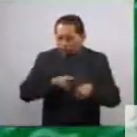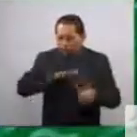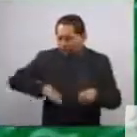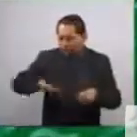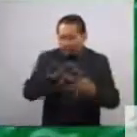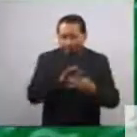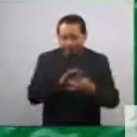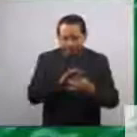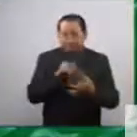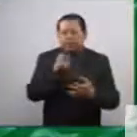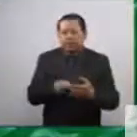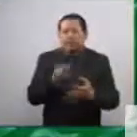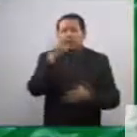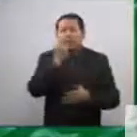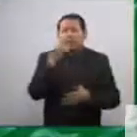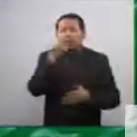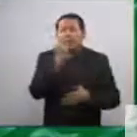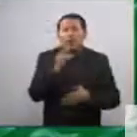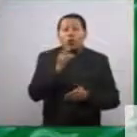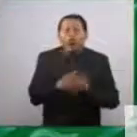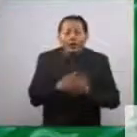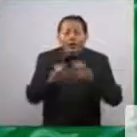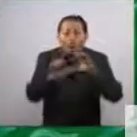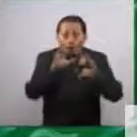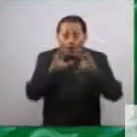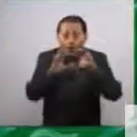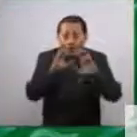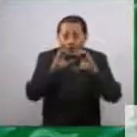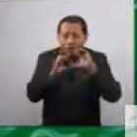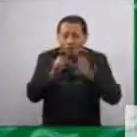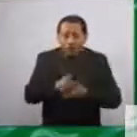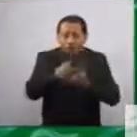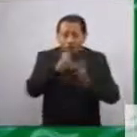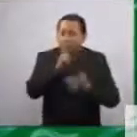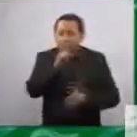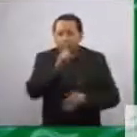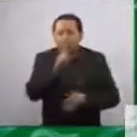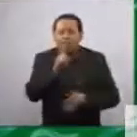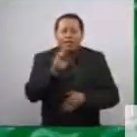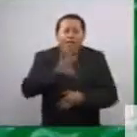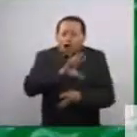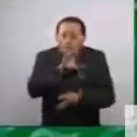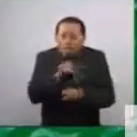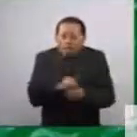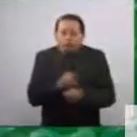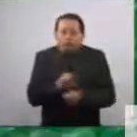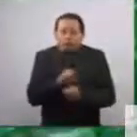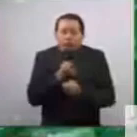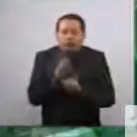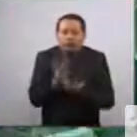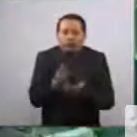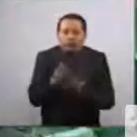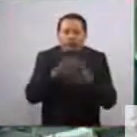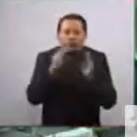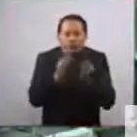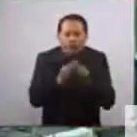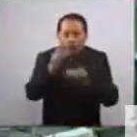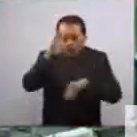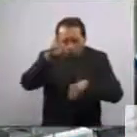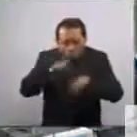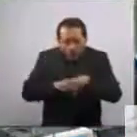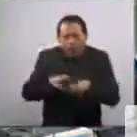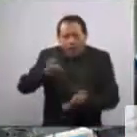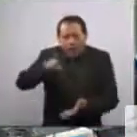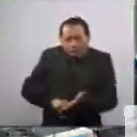las lenguas no son solamente un medio de comunicación, sino que representan la estructura misma de las expresiones culturales y son portadoras